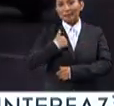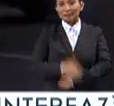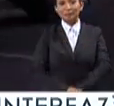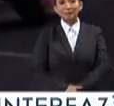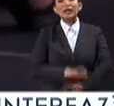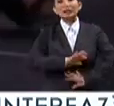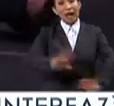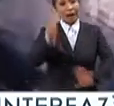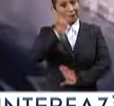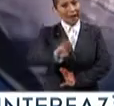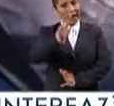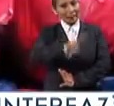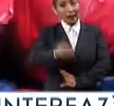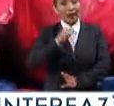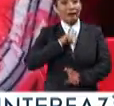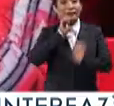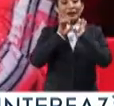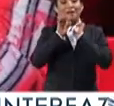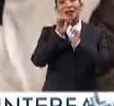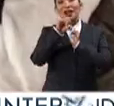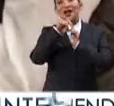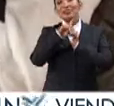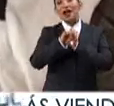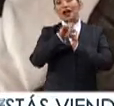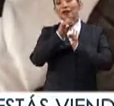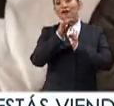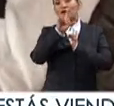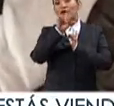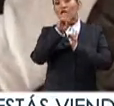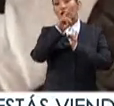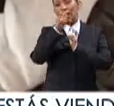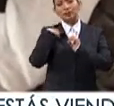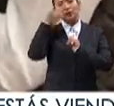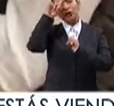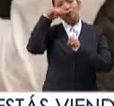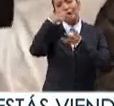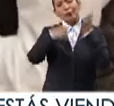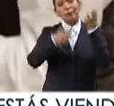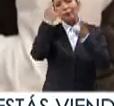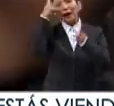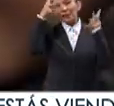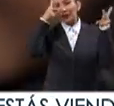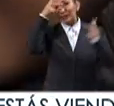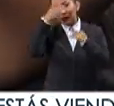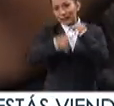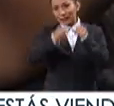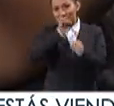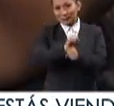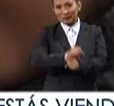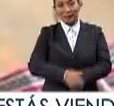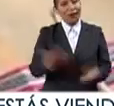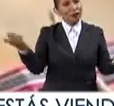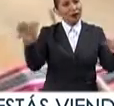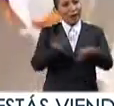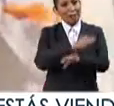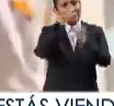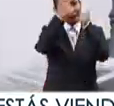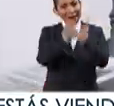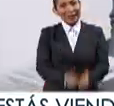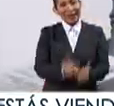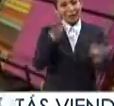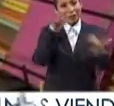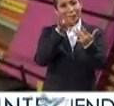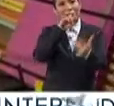ya es viernes y nuestra reportera fernando flores nos presenta sus recomendaciones para este fin de semana no le cambies